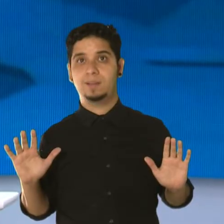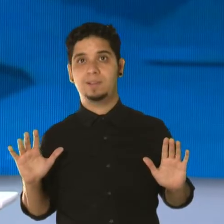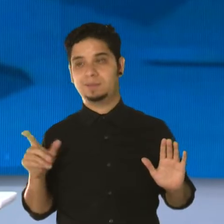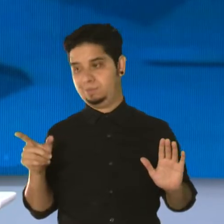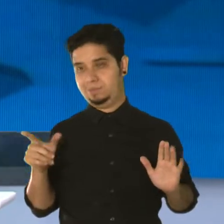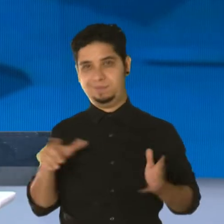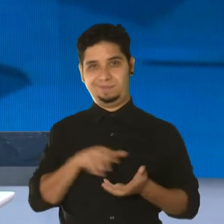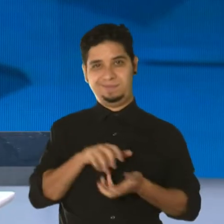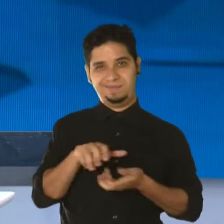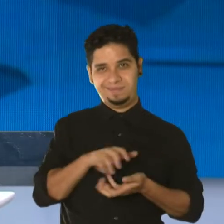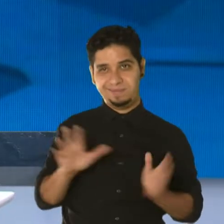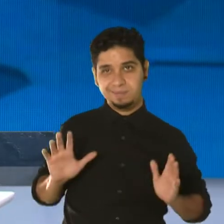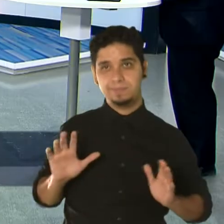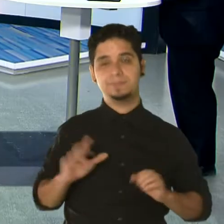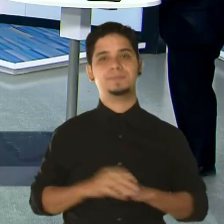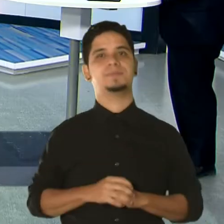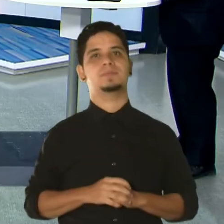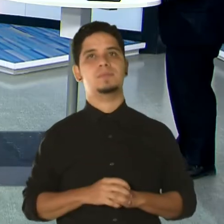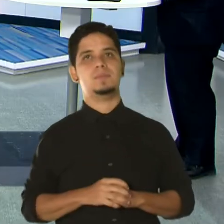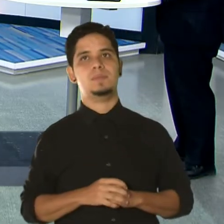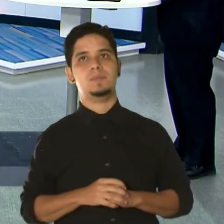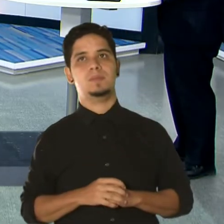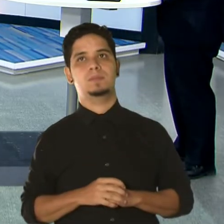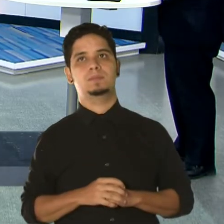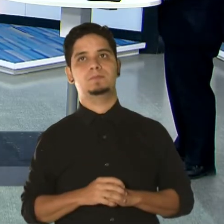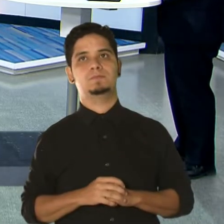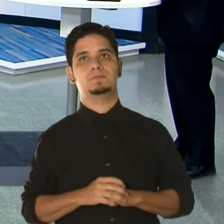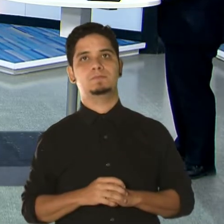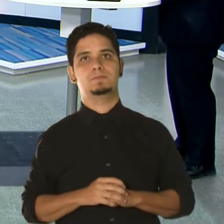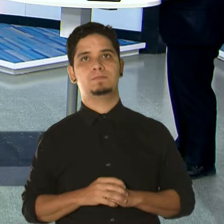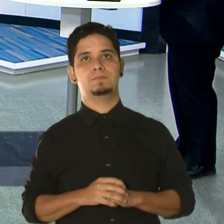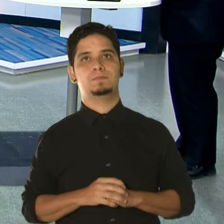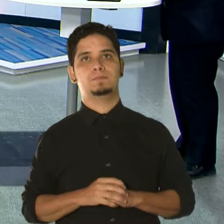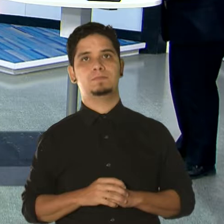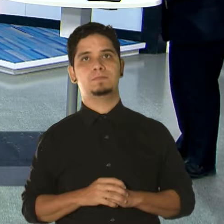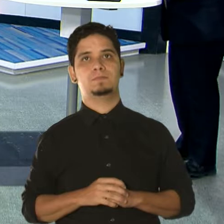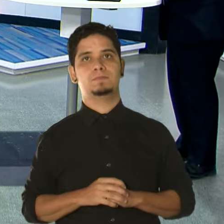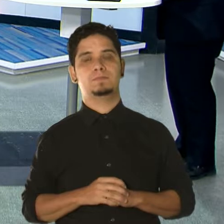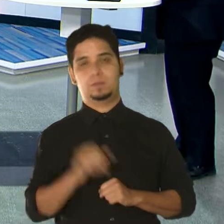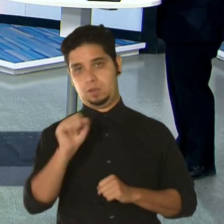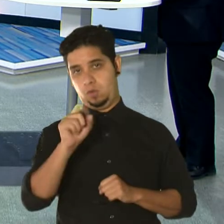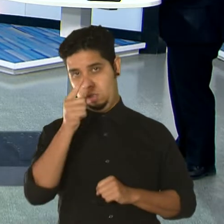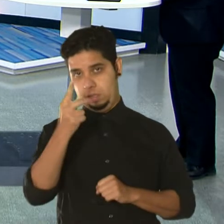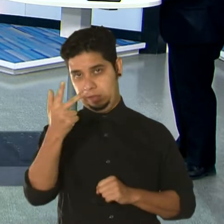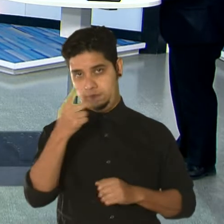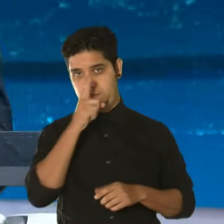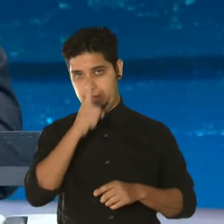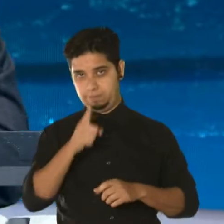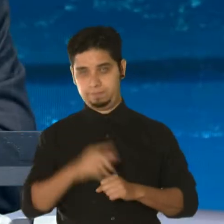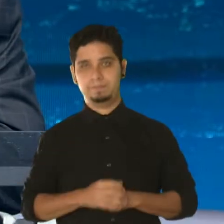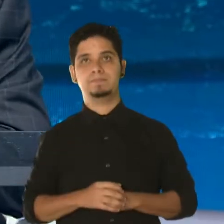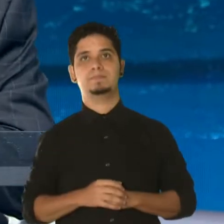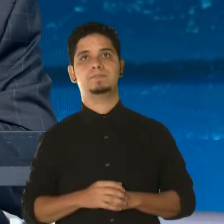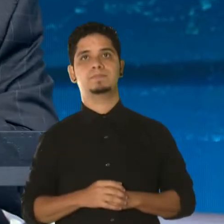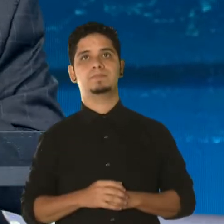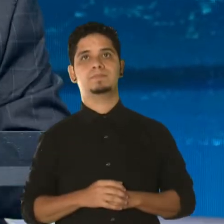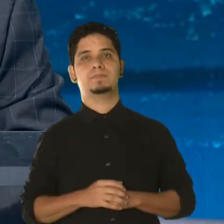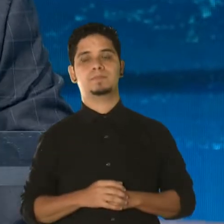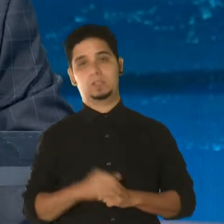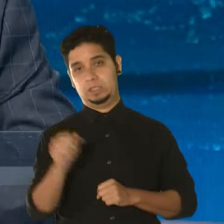Pero mira, bueno, menos que esa es una de las 3, ¿verdad? Creo yo. Claro, seguro. Pero fíjate